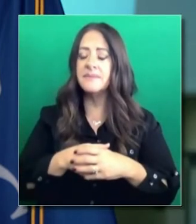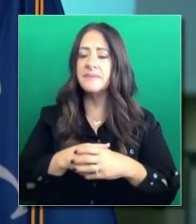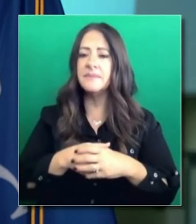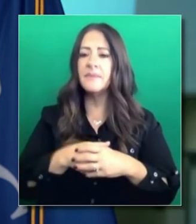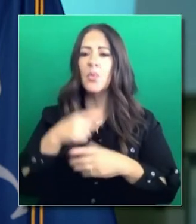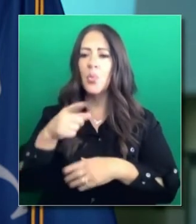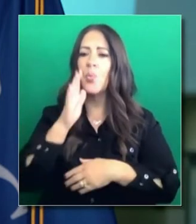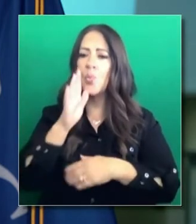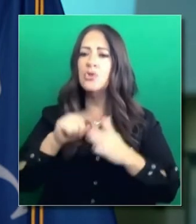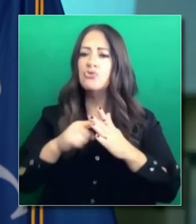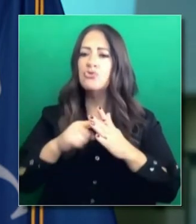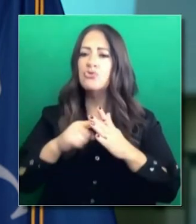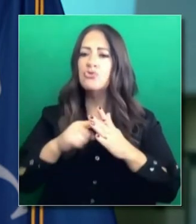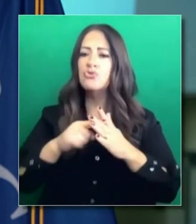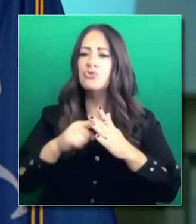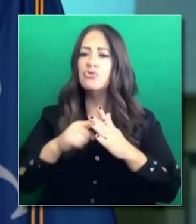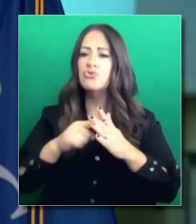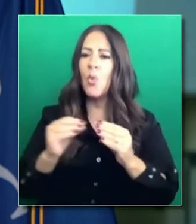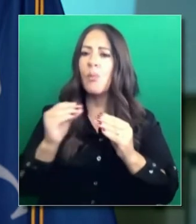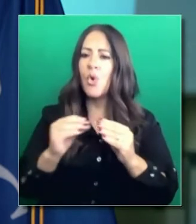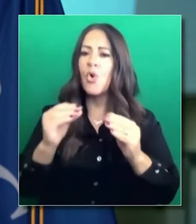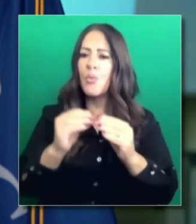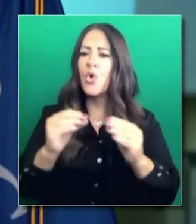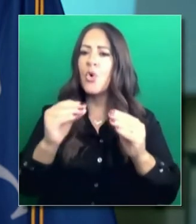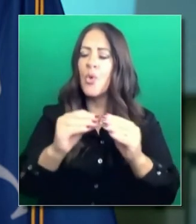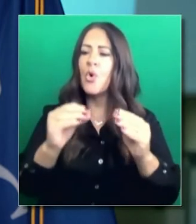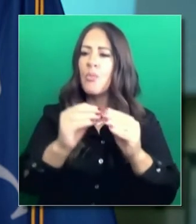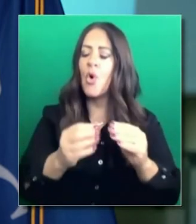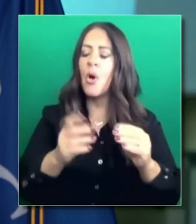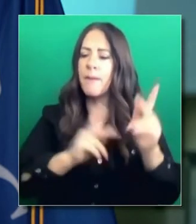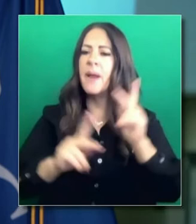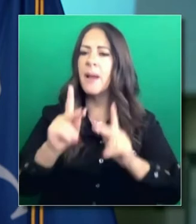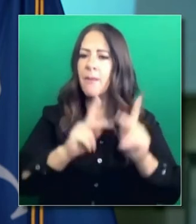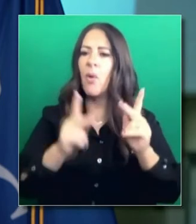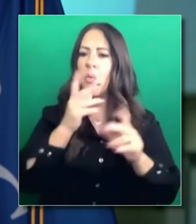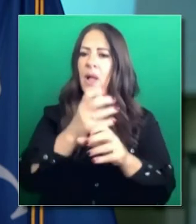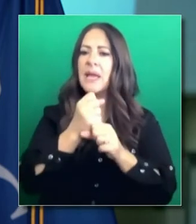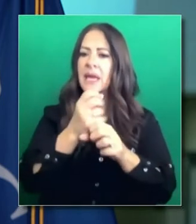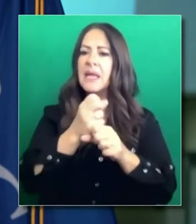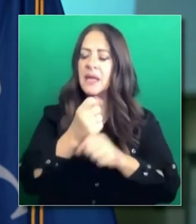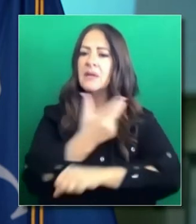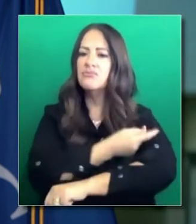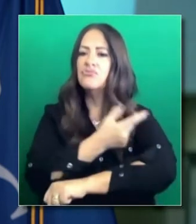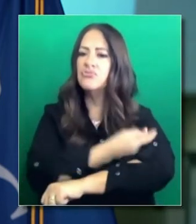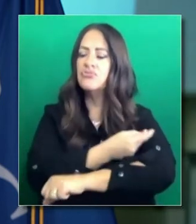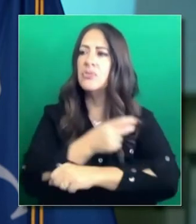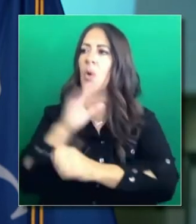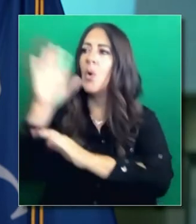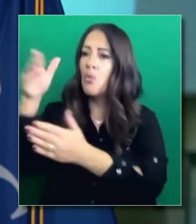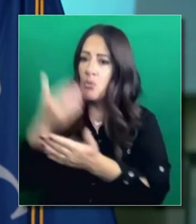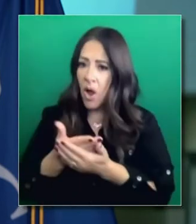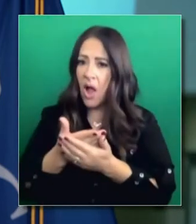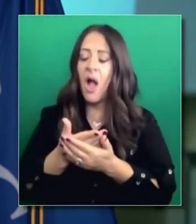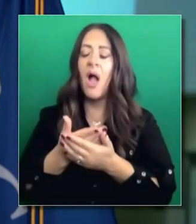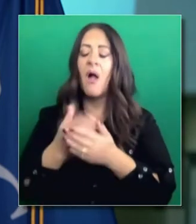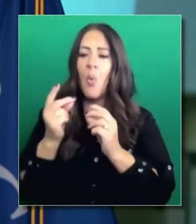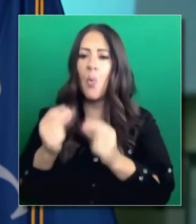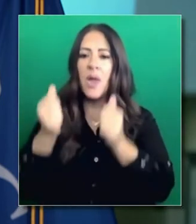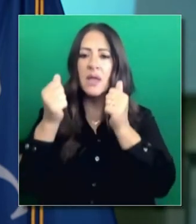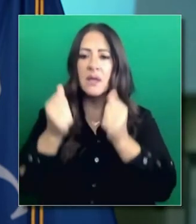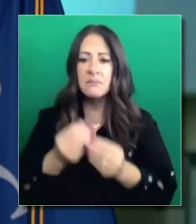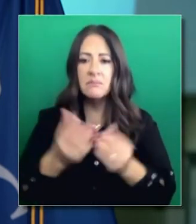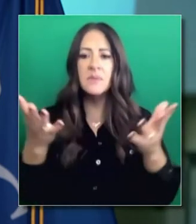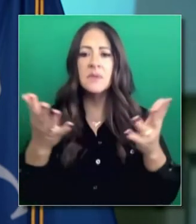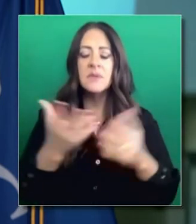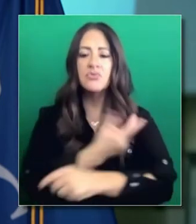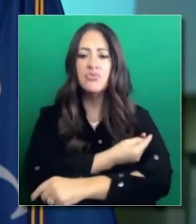comenzar ese ímpetu, más y más vacunas administradas, no solo conforme lleguen más y más vacunas, sino